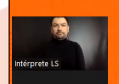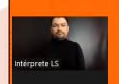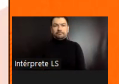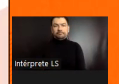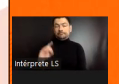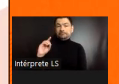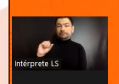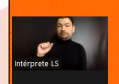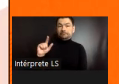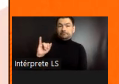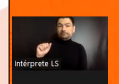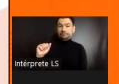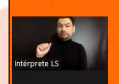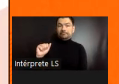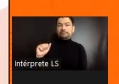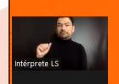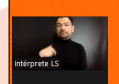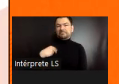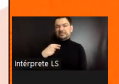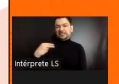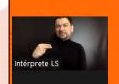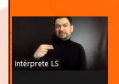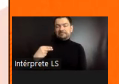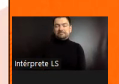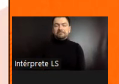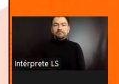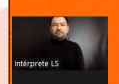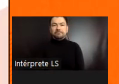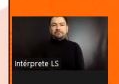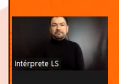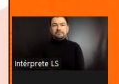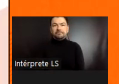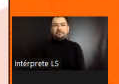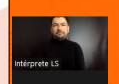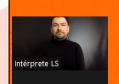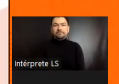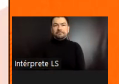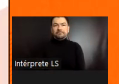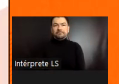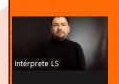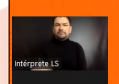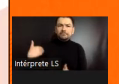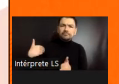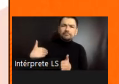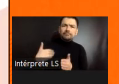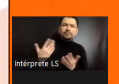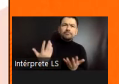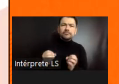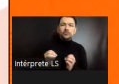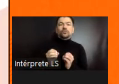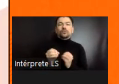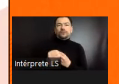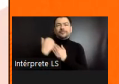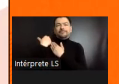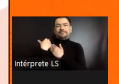Trabajo como directora de la oficina de la Organización Mundial